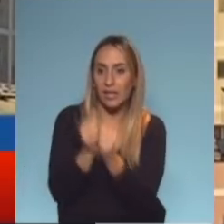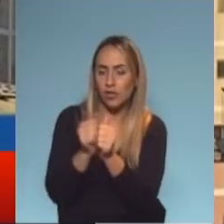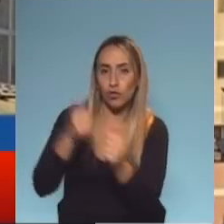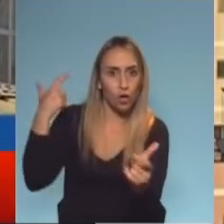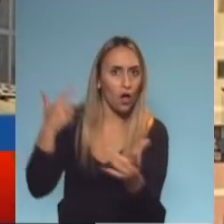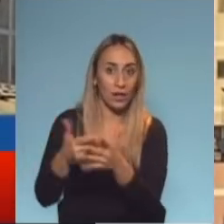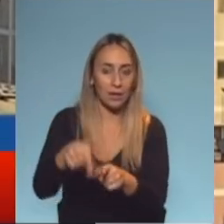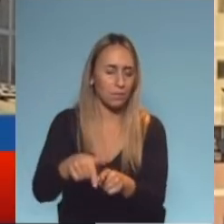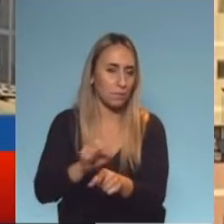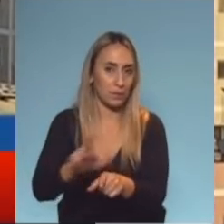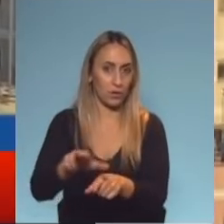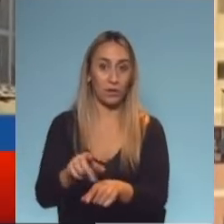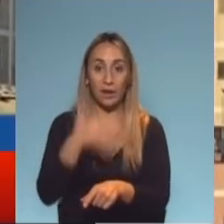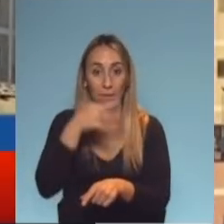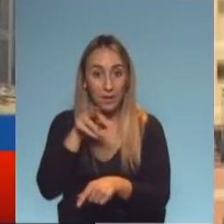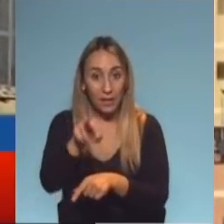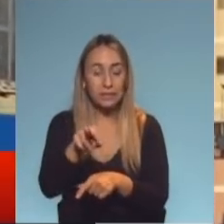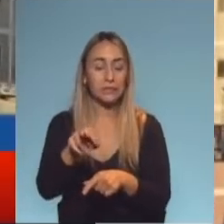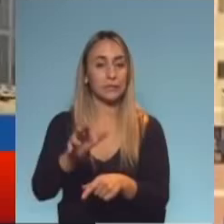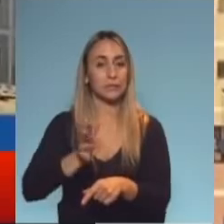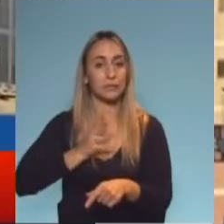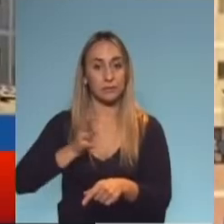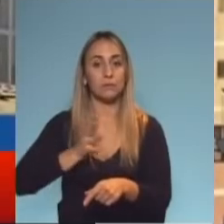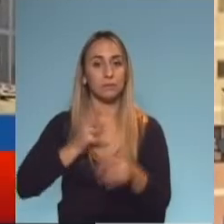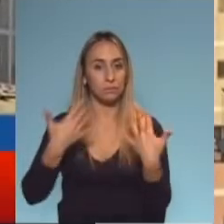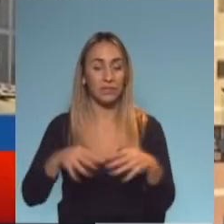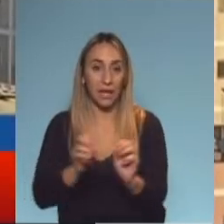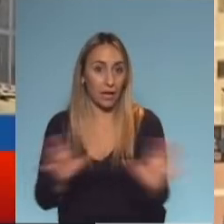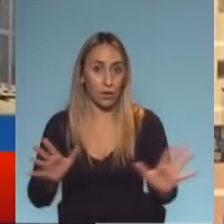estamos viendo las imágenes que la verdad son impactantes, son